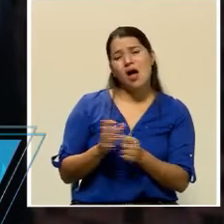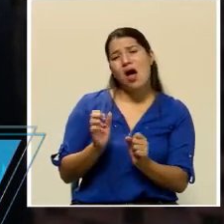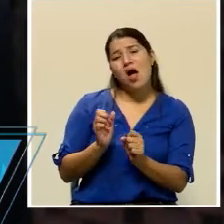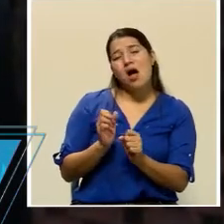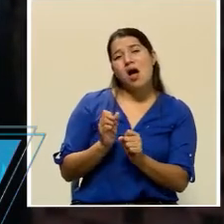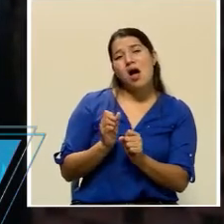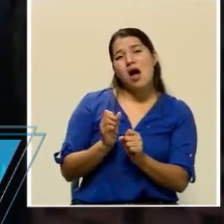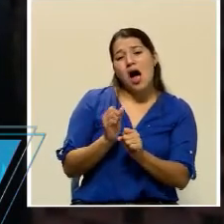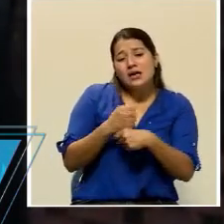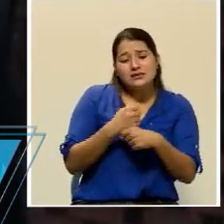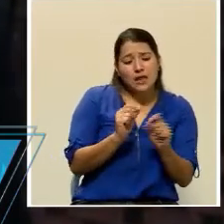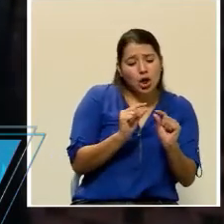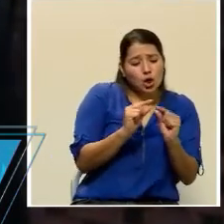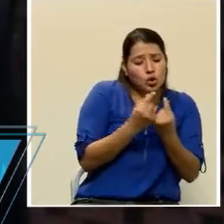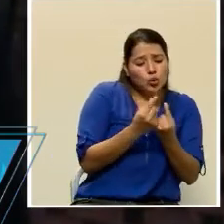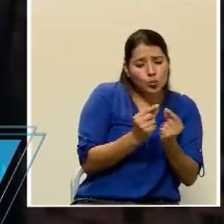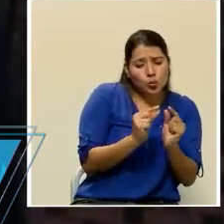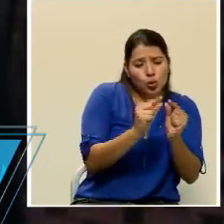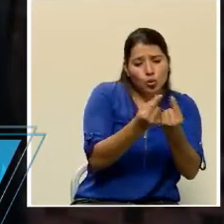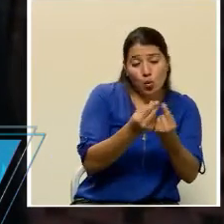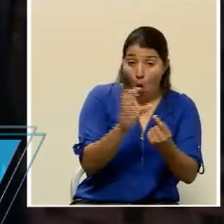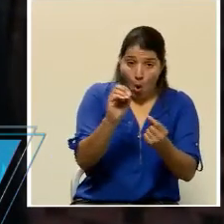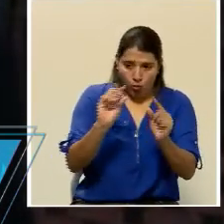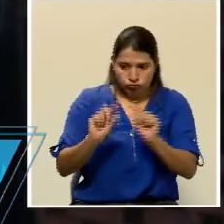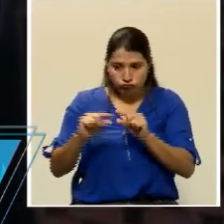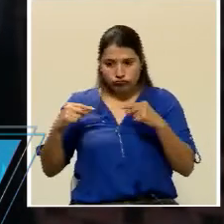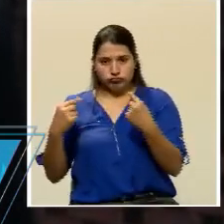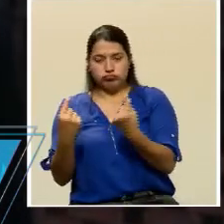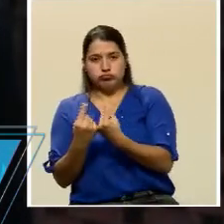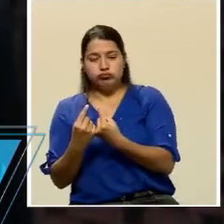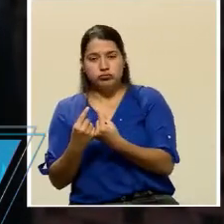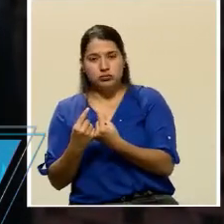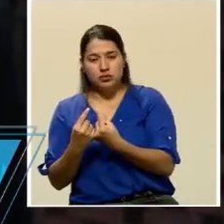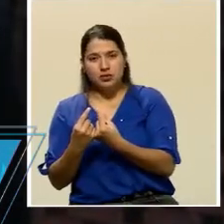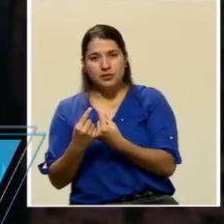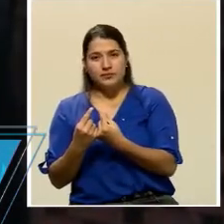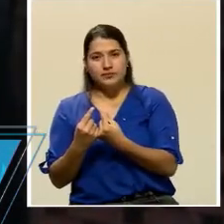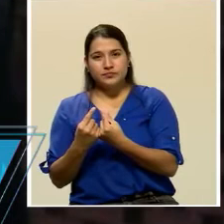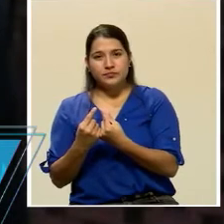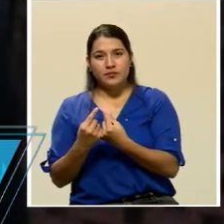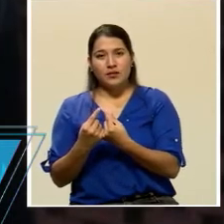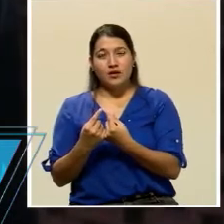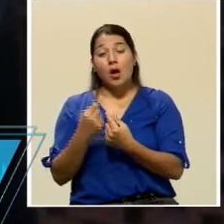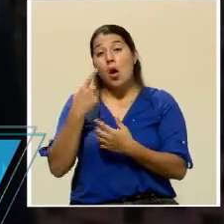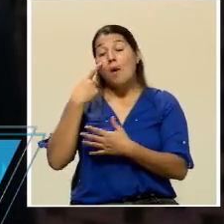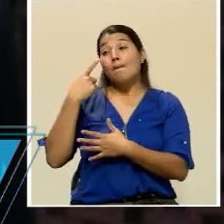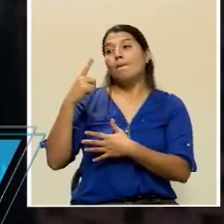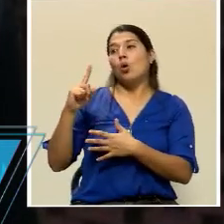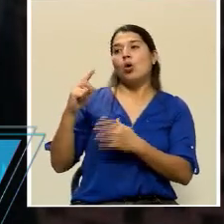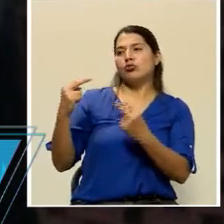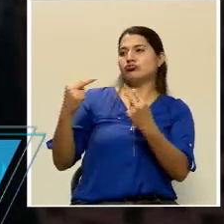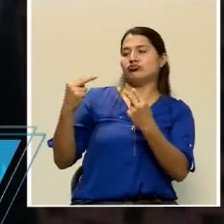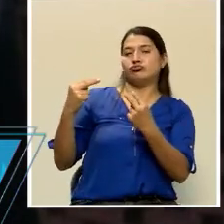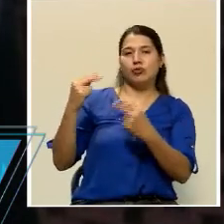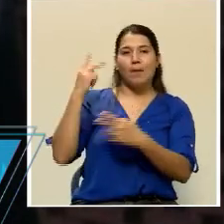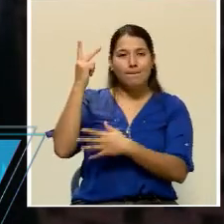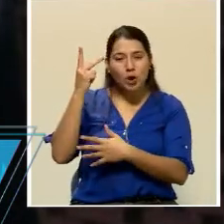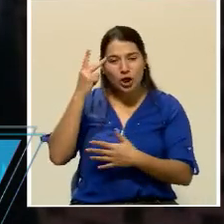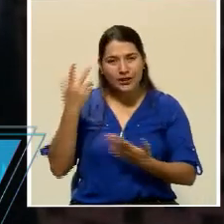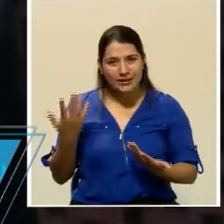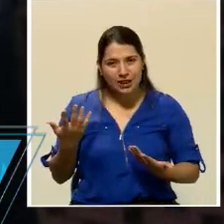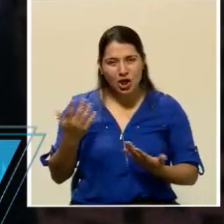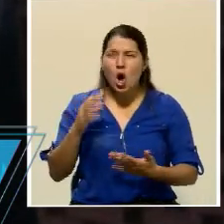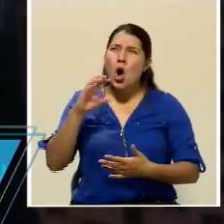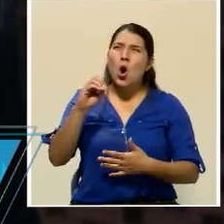de pequeños grupos o de grupos grandes incluso, por cálculo político o por estar